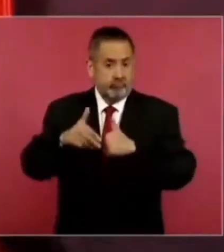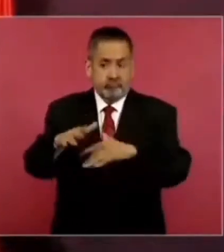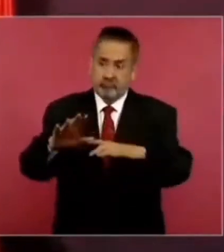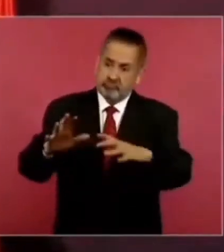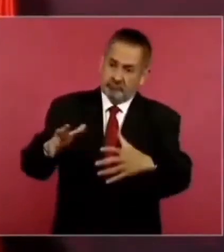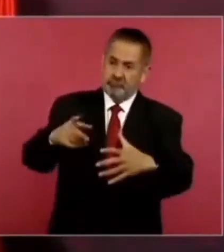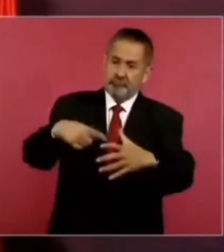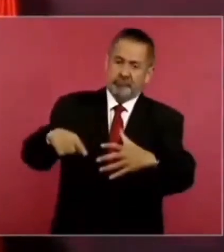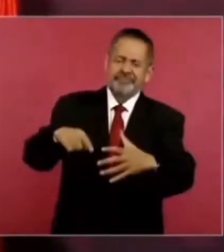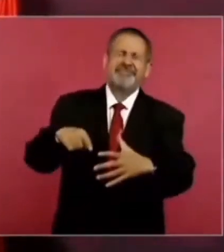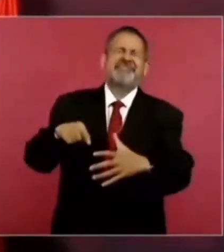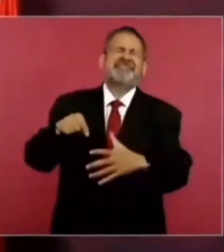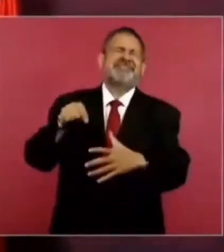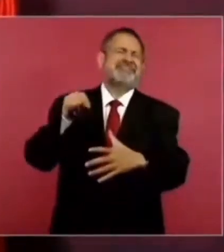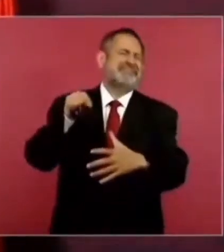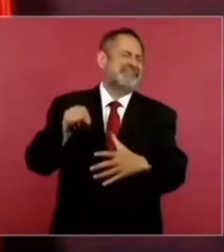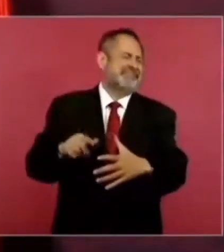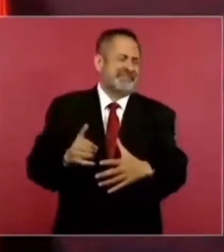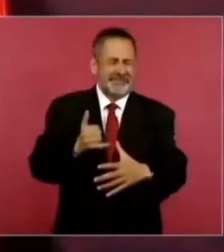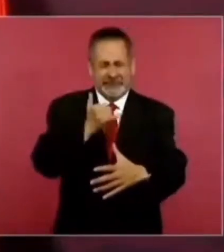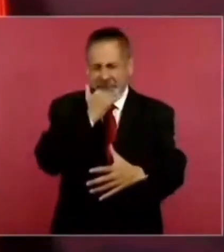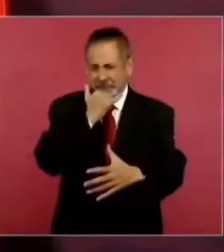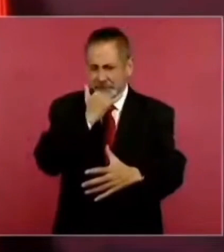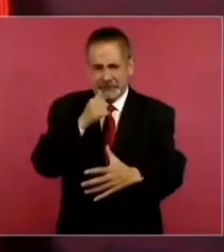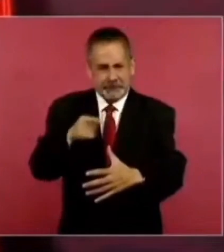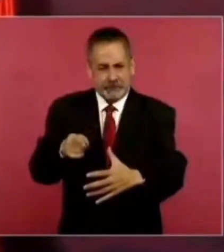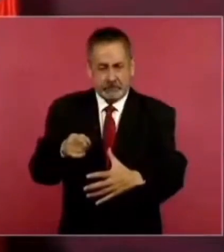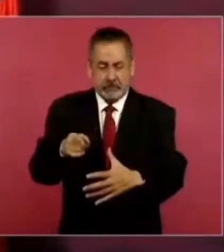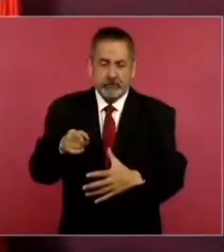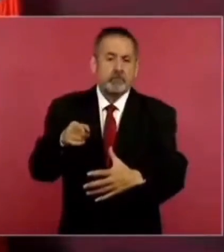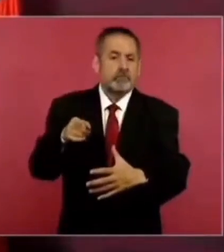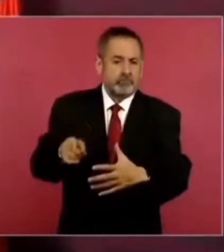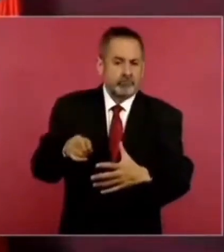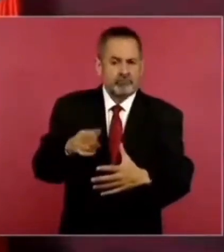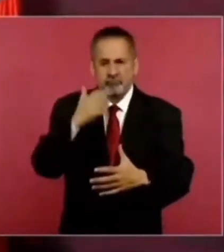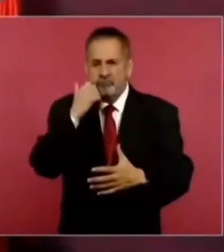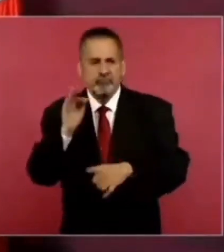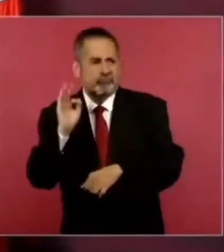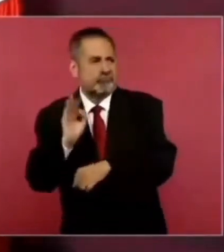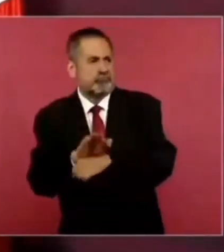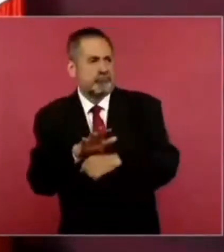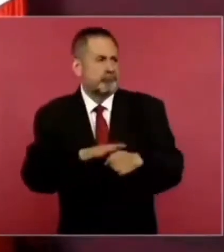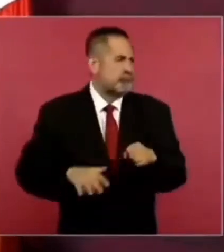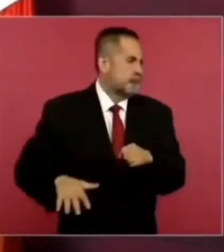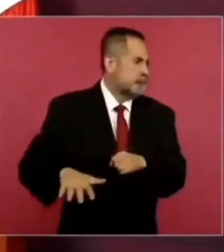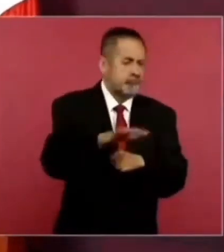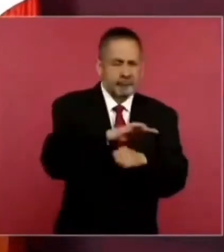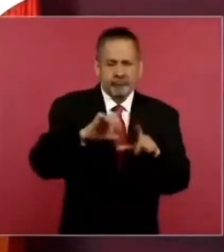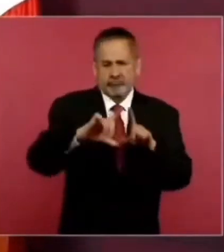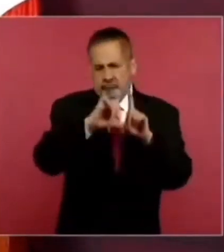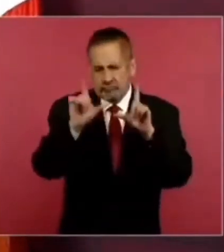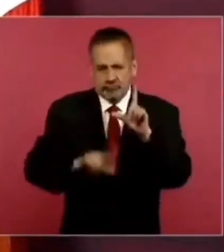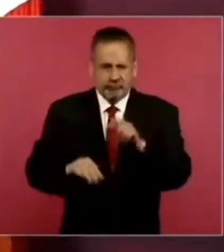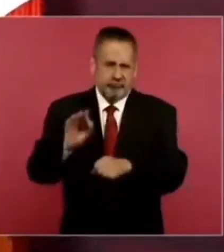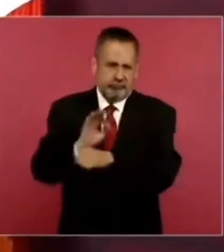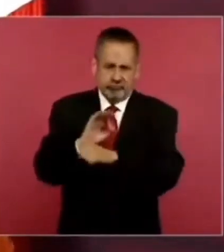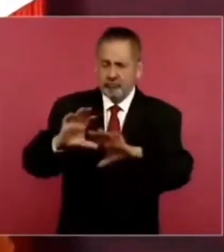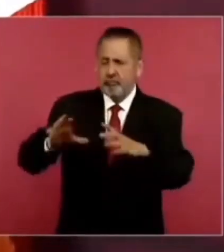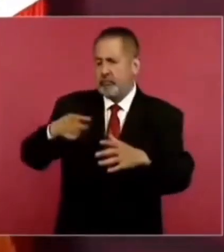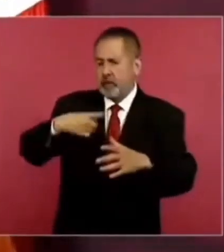para mantener la integridad de nuestro territorio, la defensa de nuestra